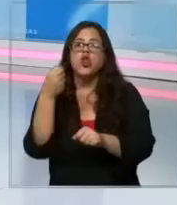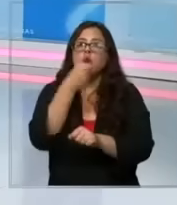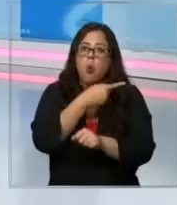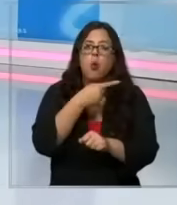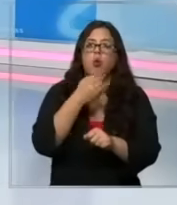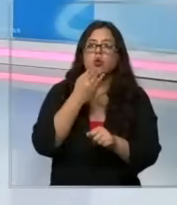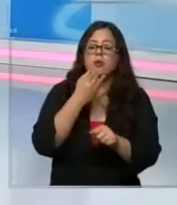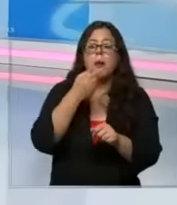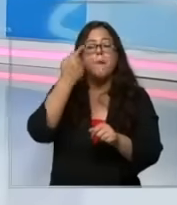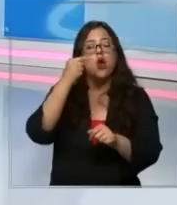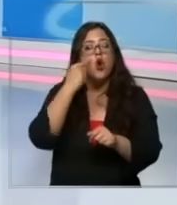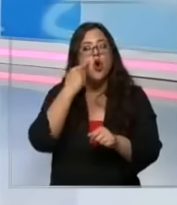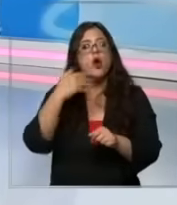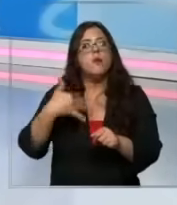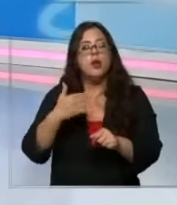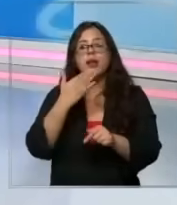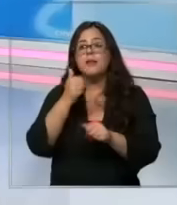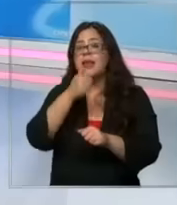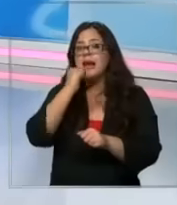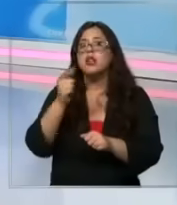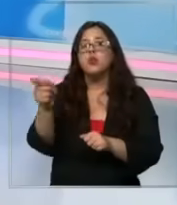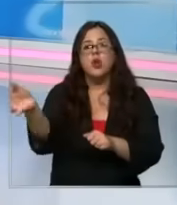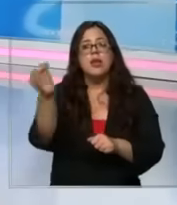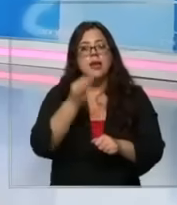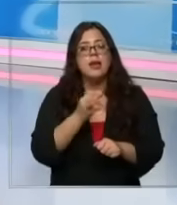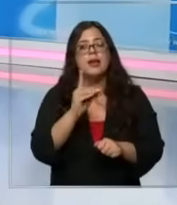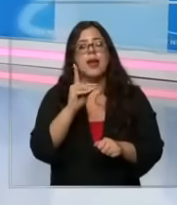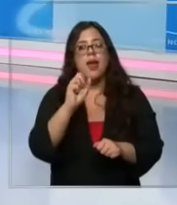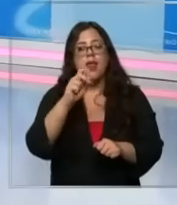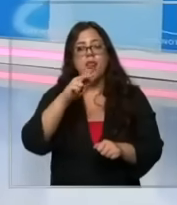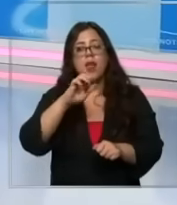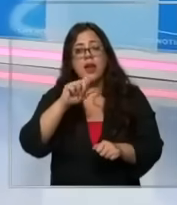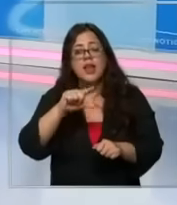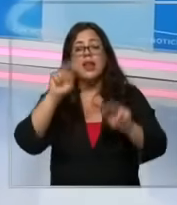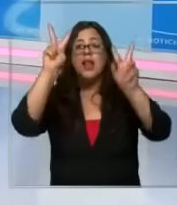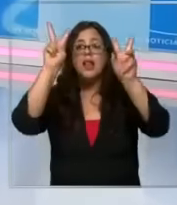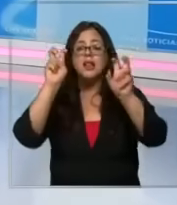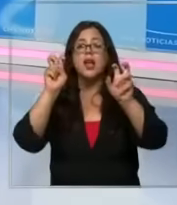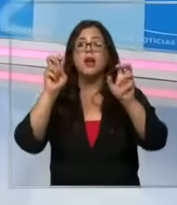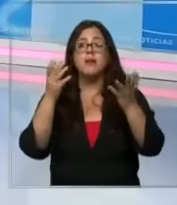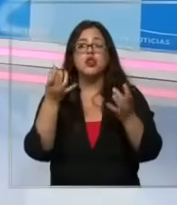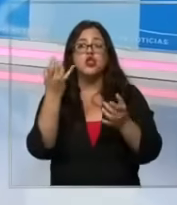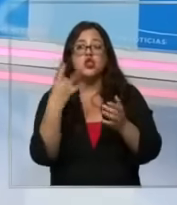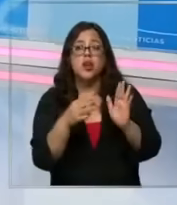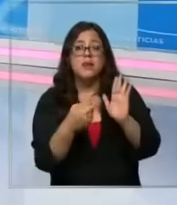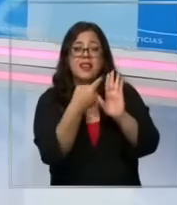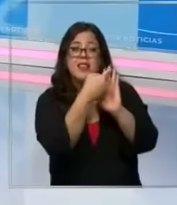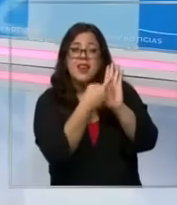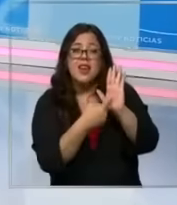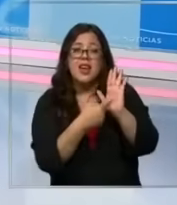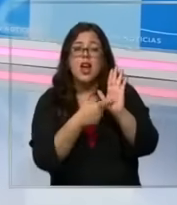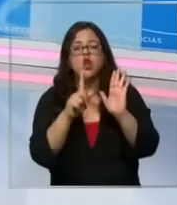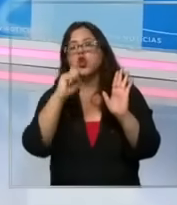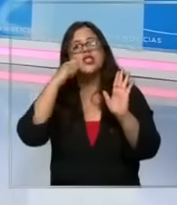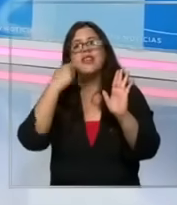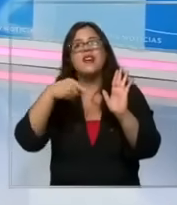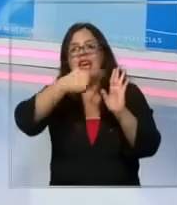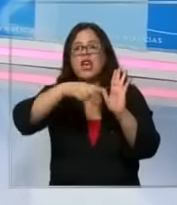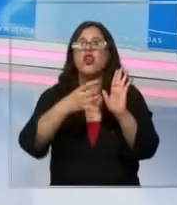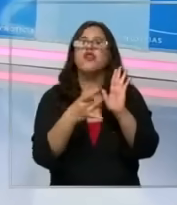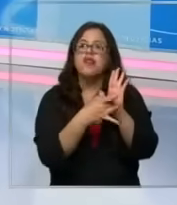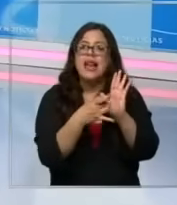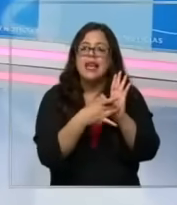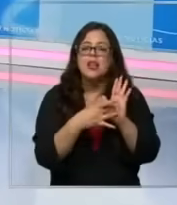es importante recalcarlo. Tú ayer también lo señalabas, Daniel. La sola mención no implica ni que hayan cometido delito o